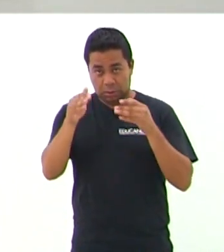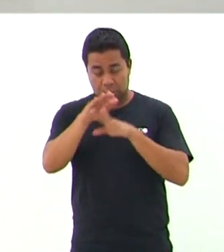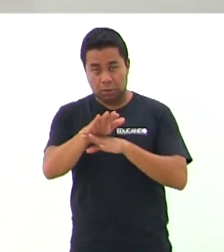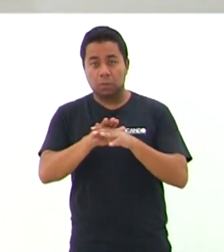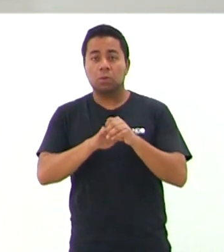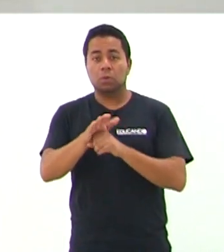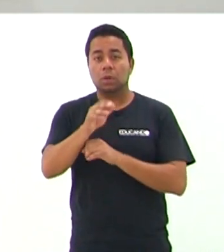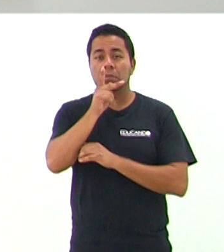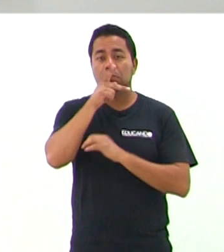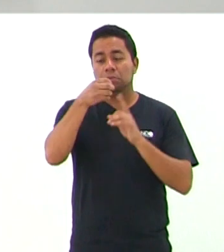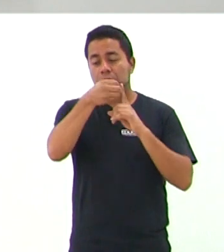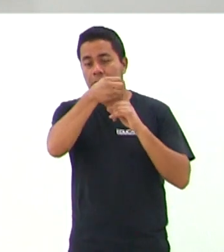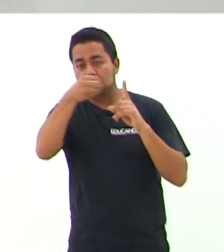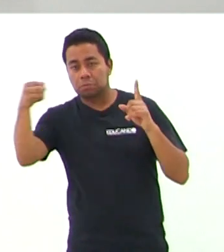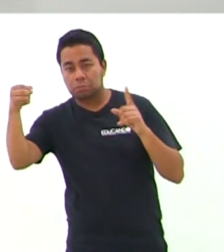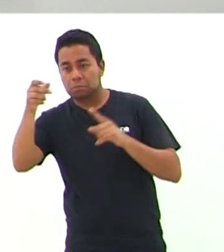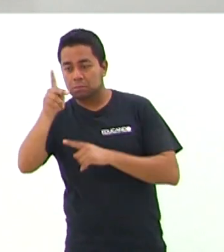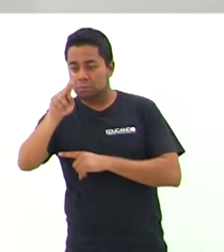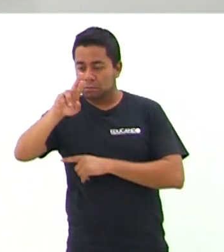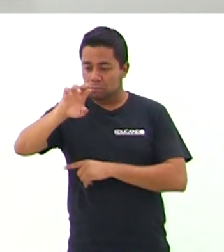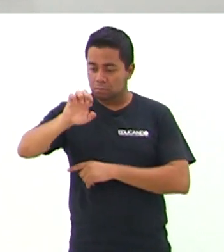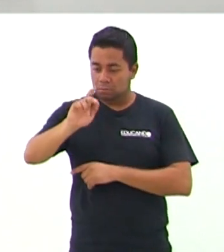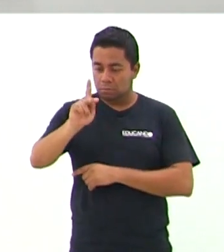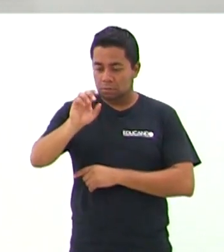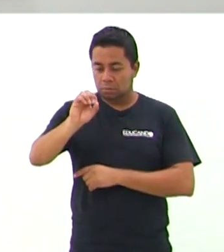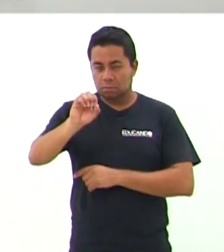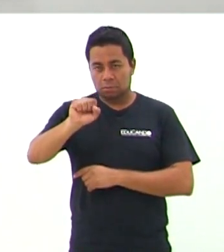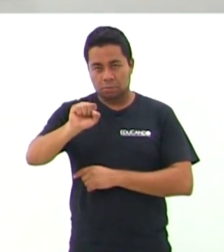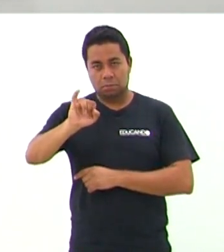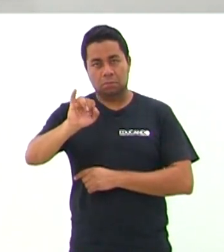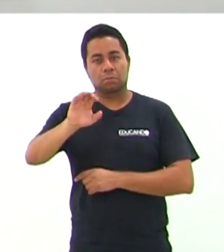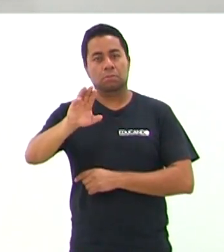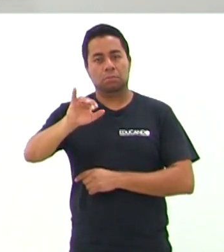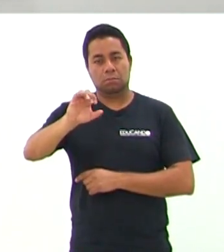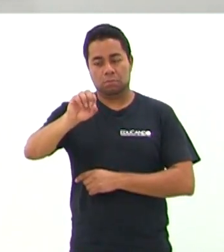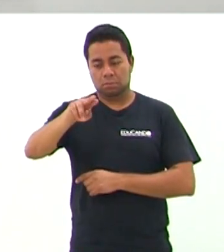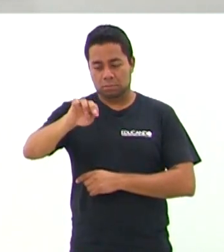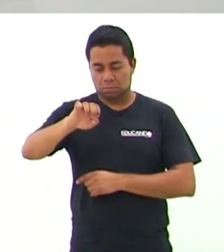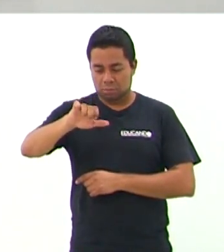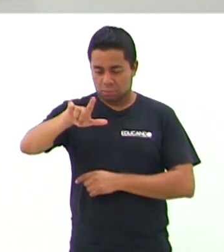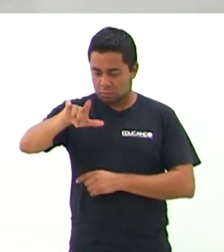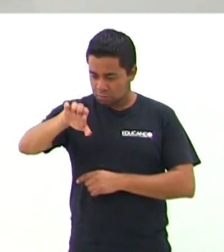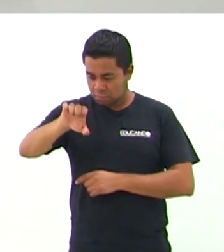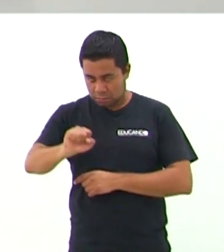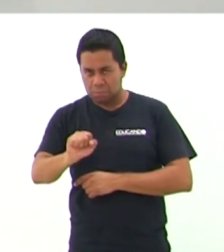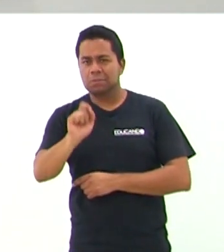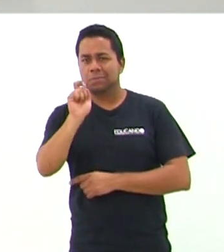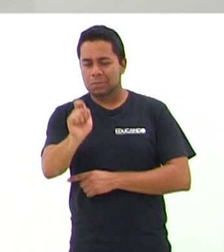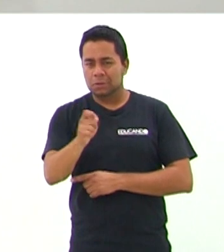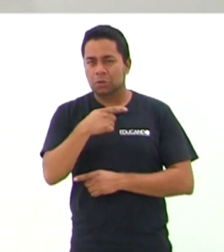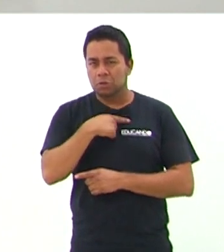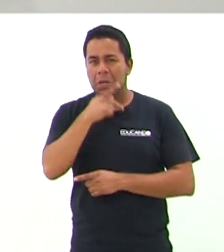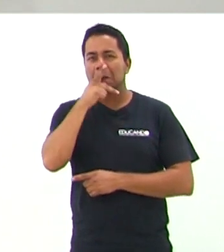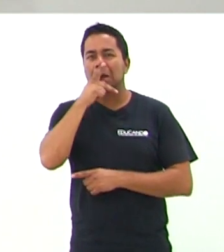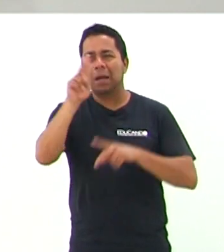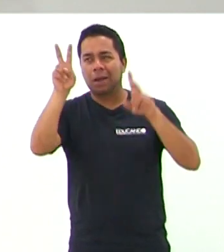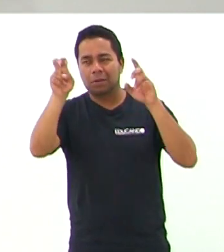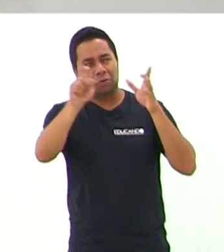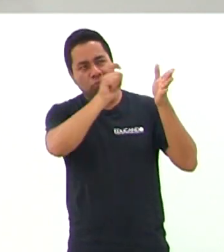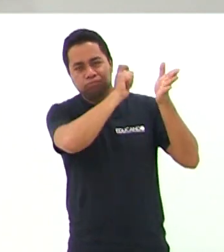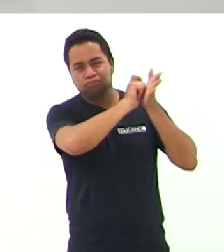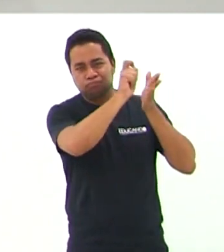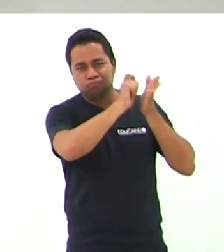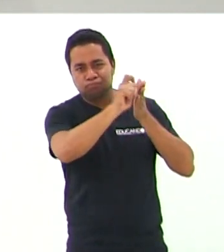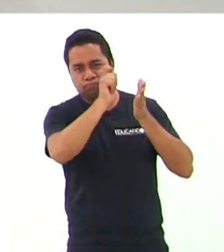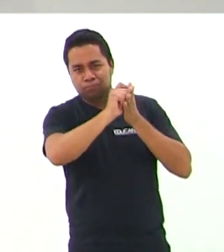frases preposicionales, bien, voy a poner aquí de este lado el título para que lo podamos visualizar